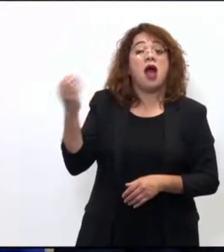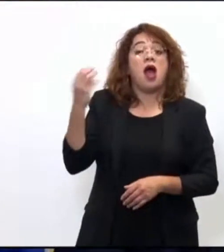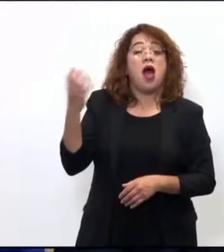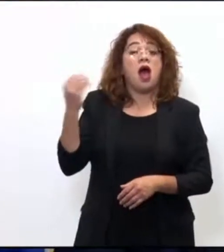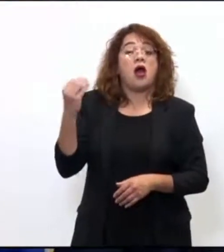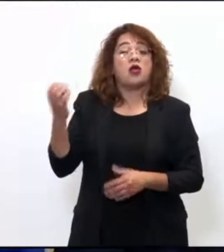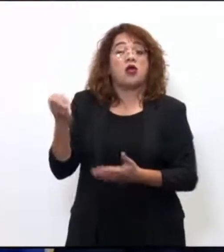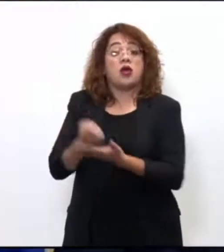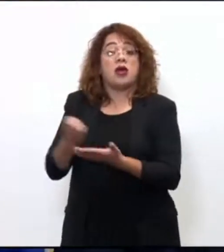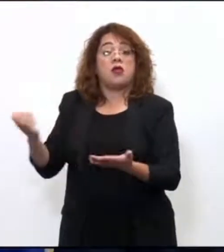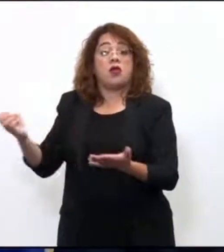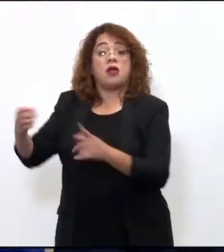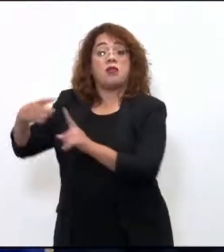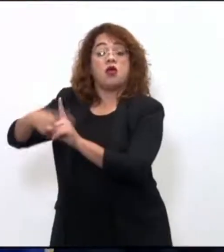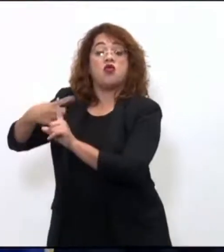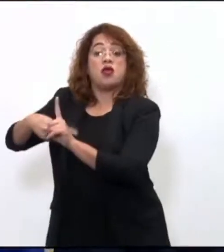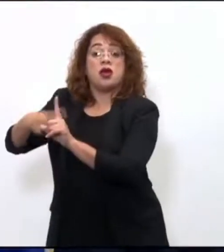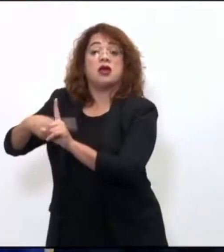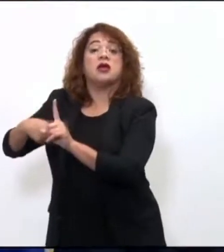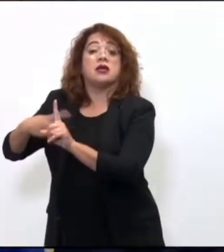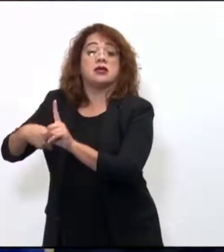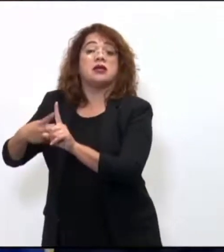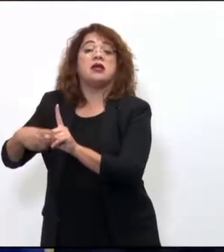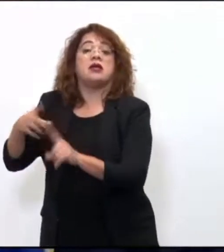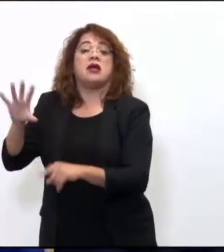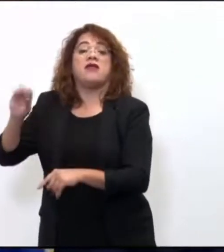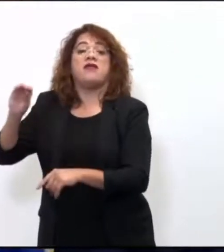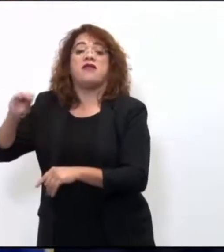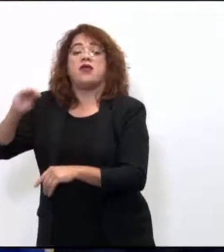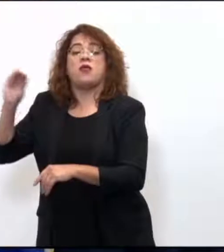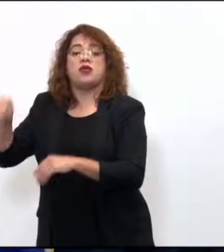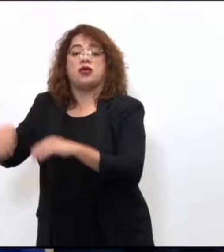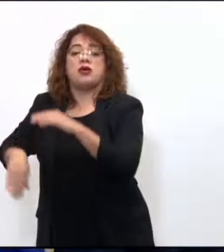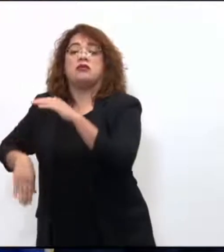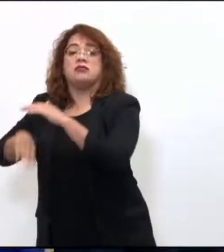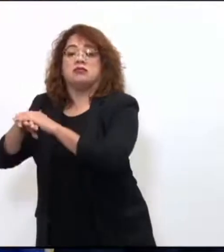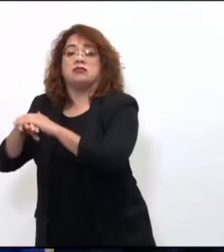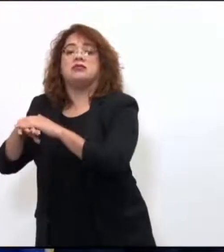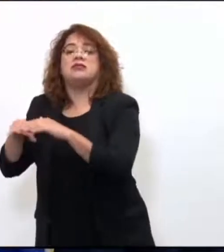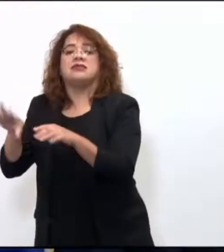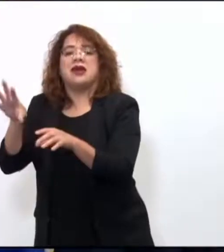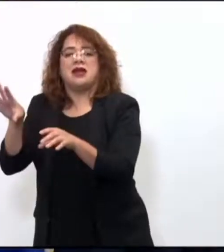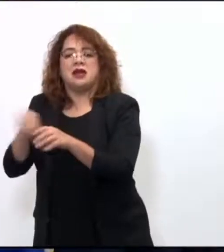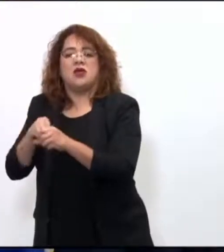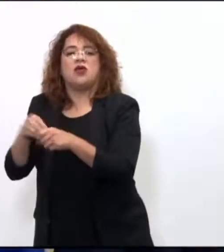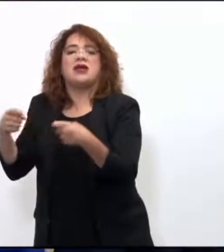de la ocupación máxima para barcos eléctricos.